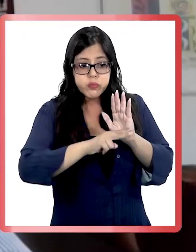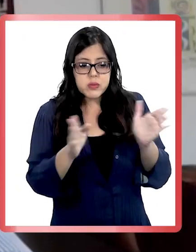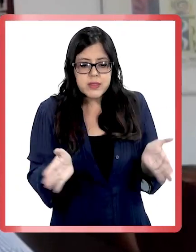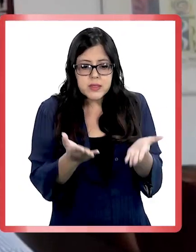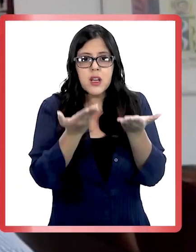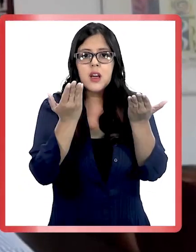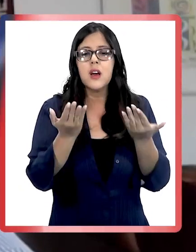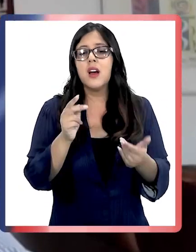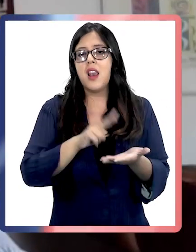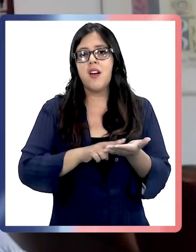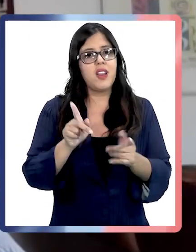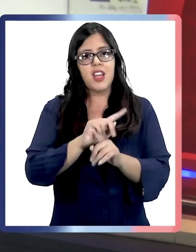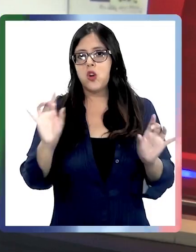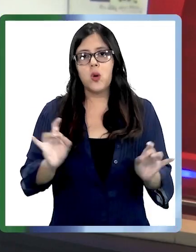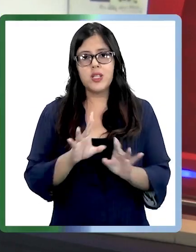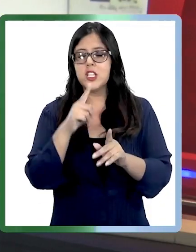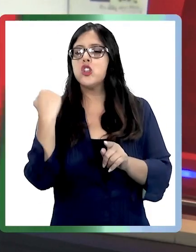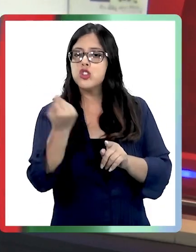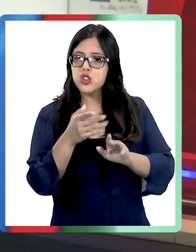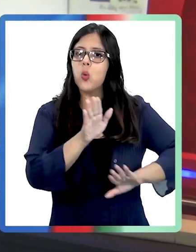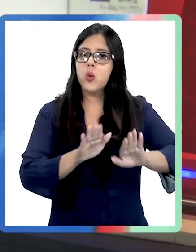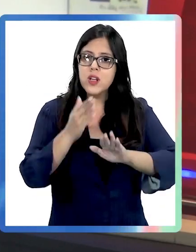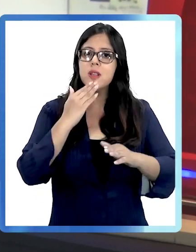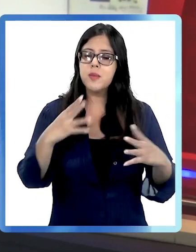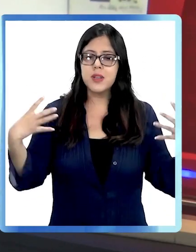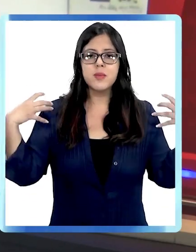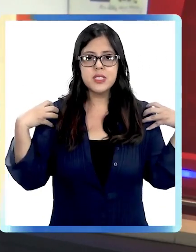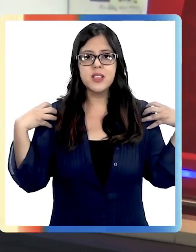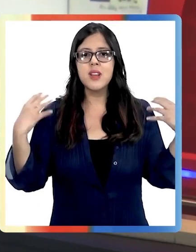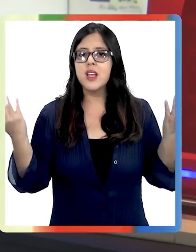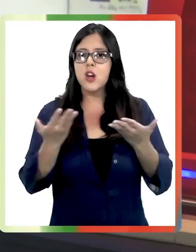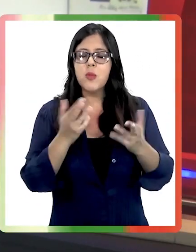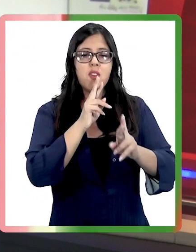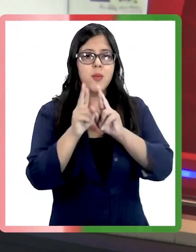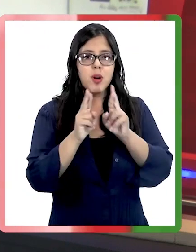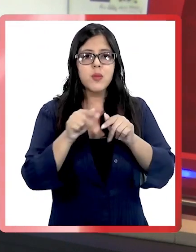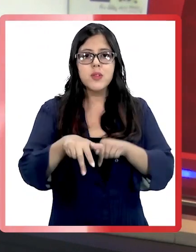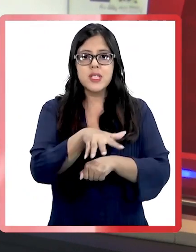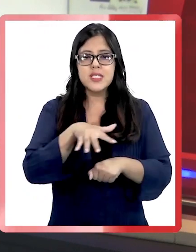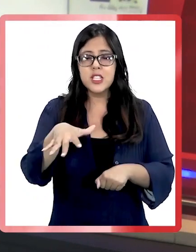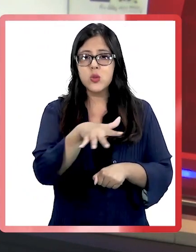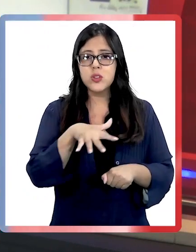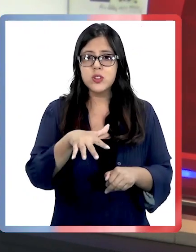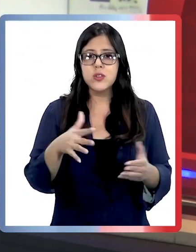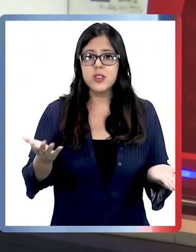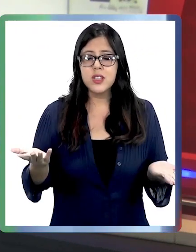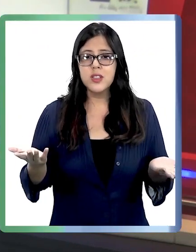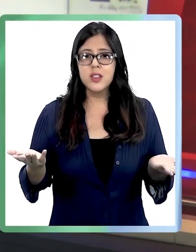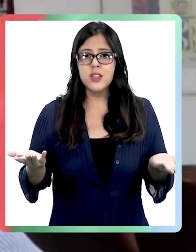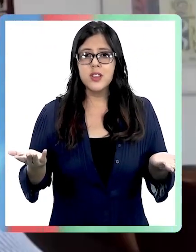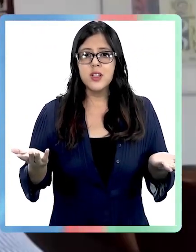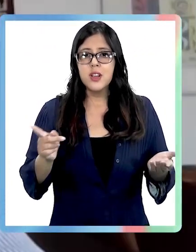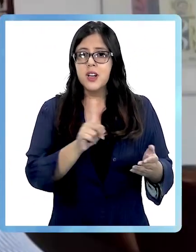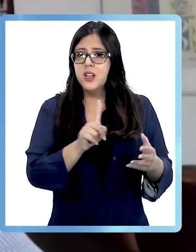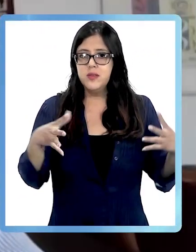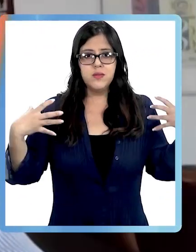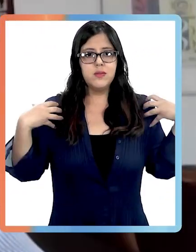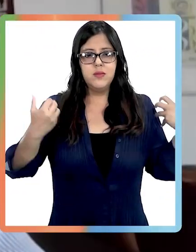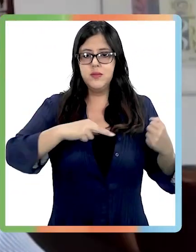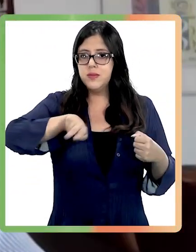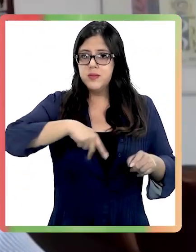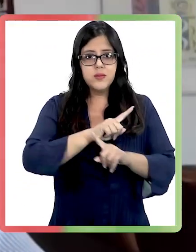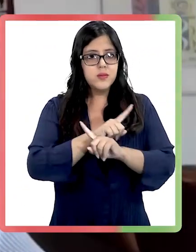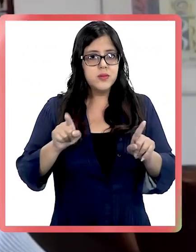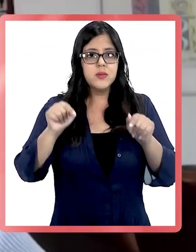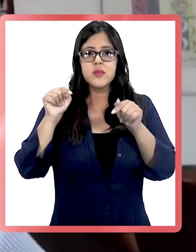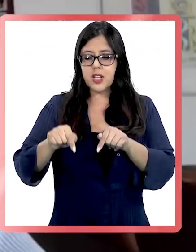reforma, y la verdad es que no es así. Somos muy prudentes y responsables en cómo vamos a responder a esta situación en la que no es responsabilidad nuestra,